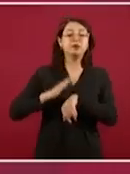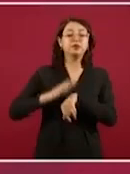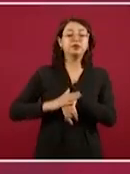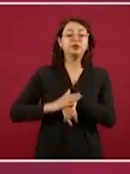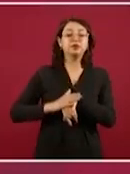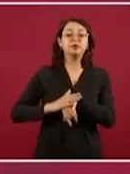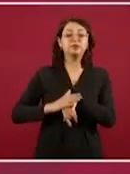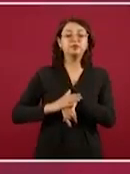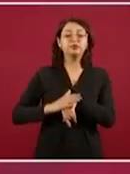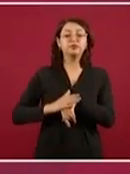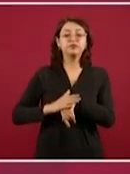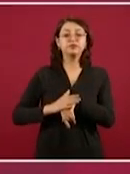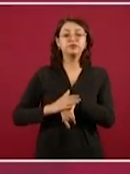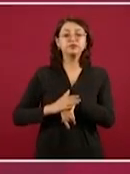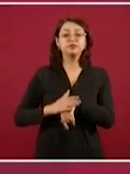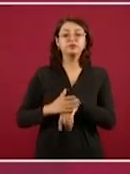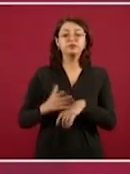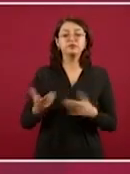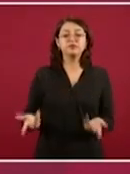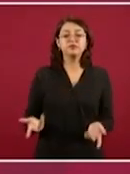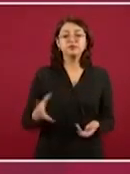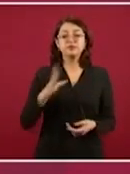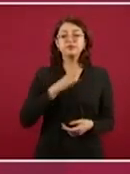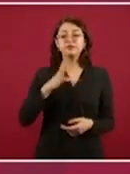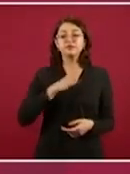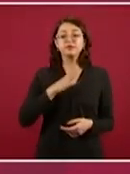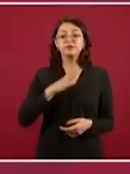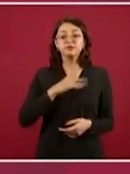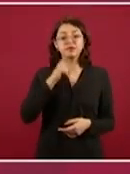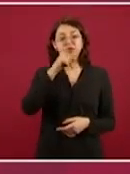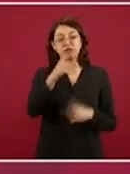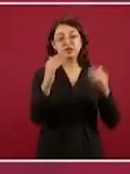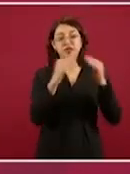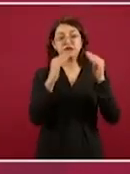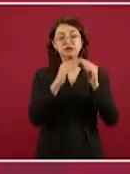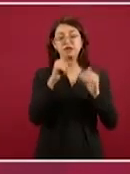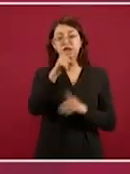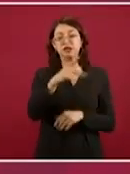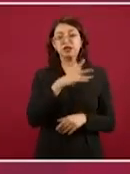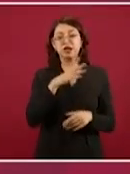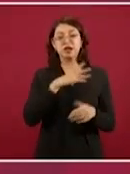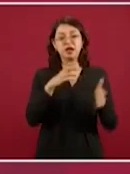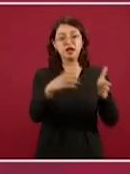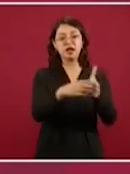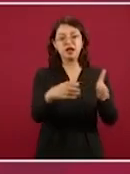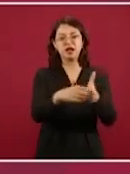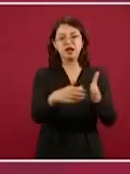de que habían unas cajas en una casa